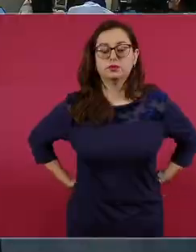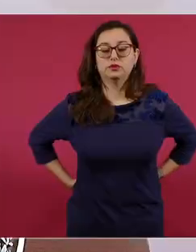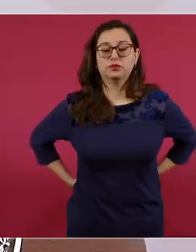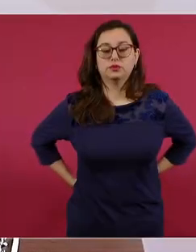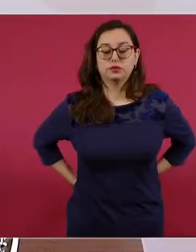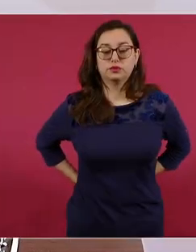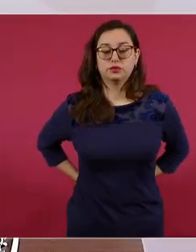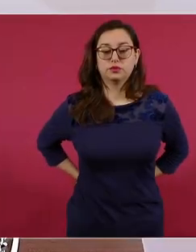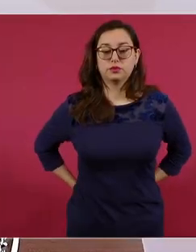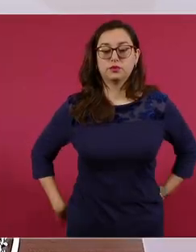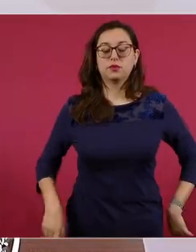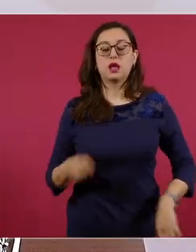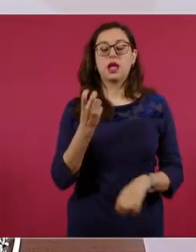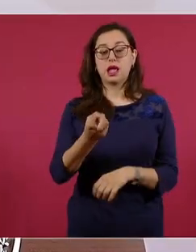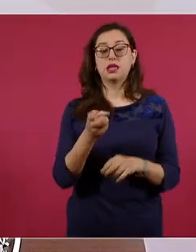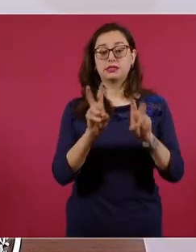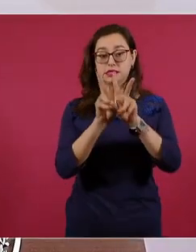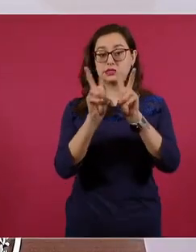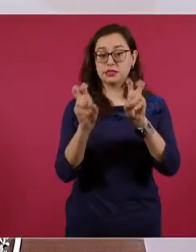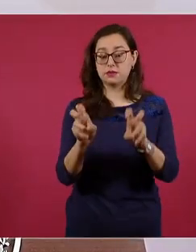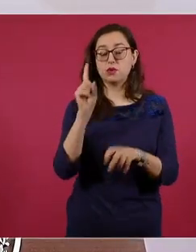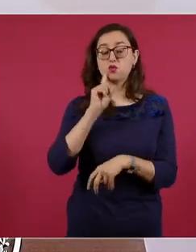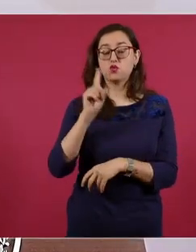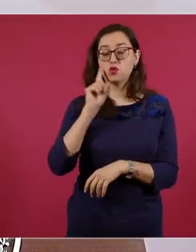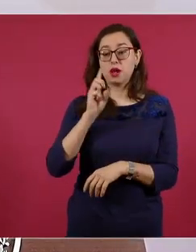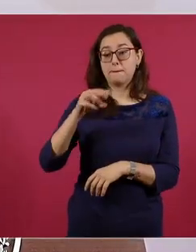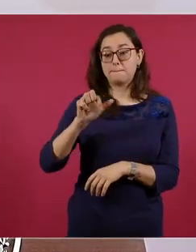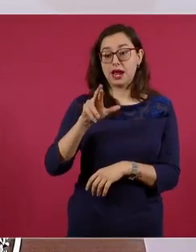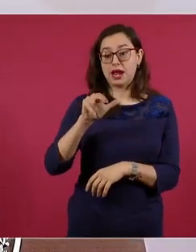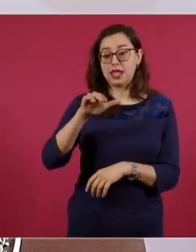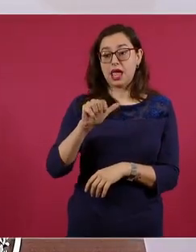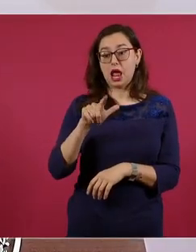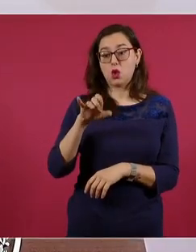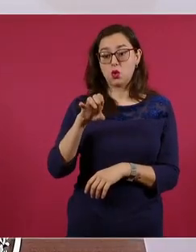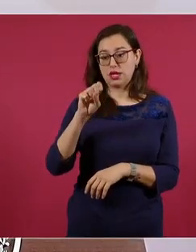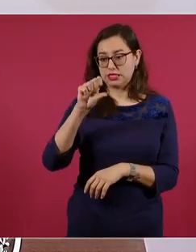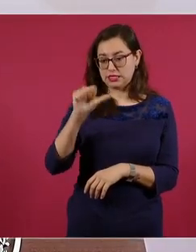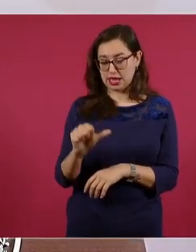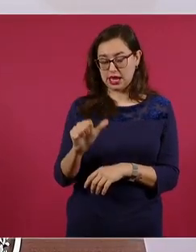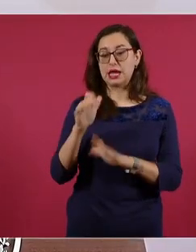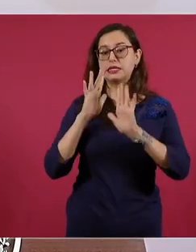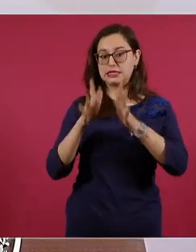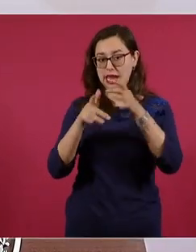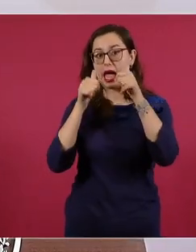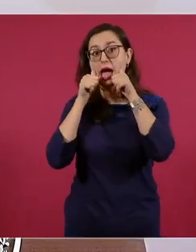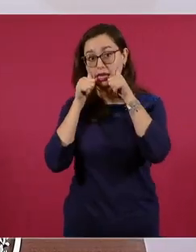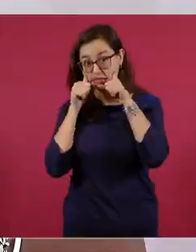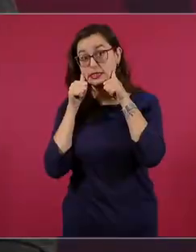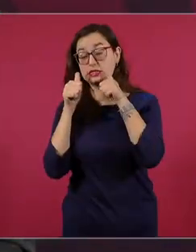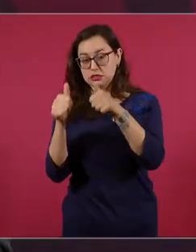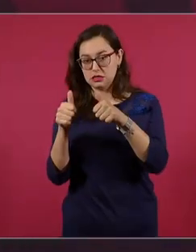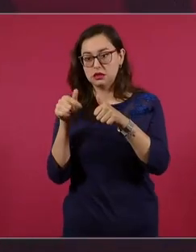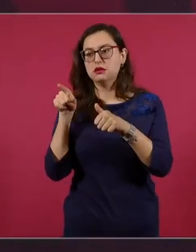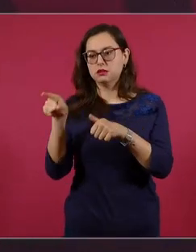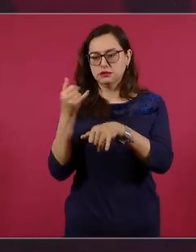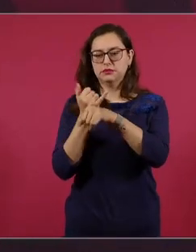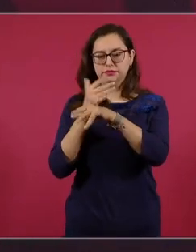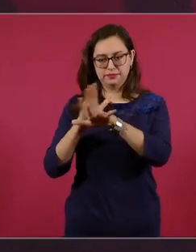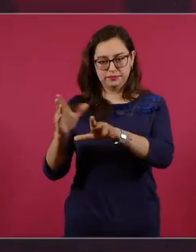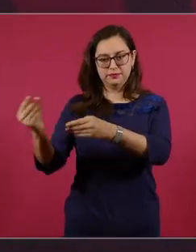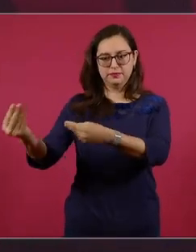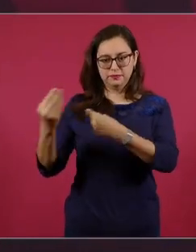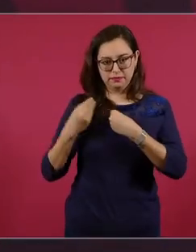María Luisa Albores. Ella me informó y lo va a seguir atendiendo,